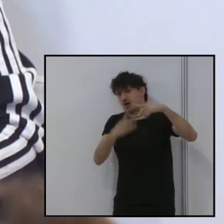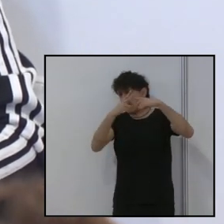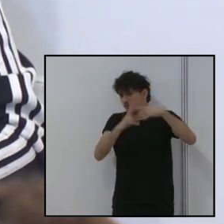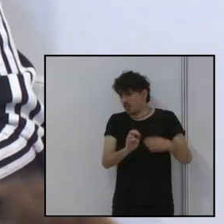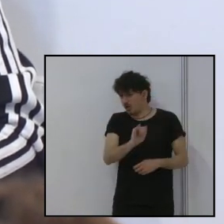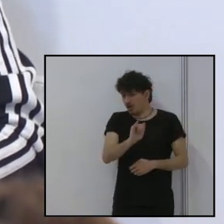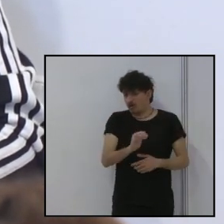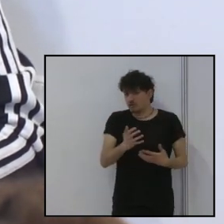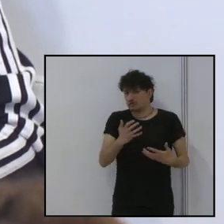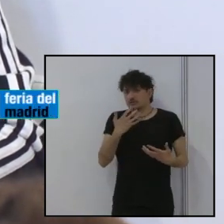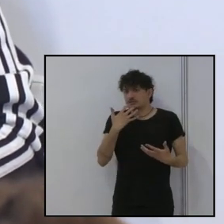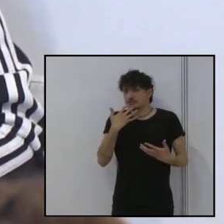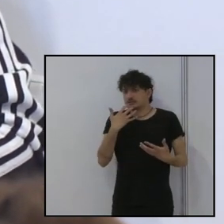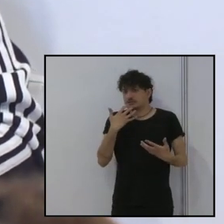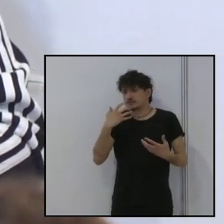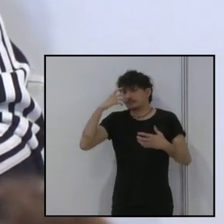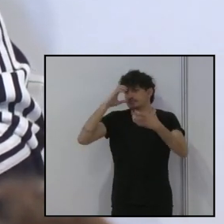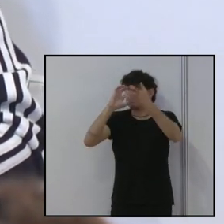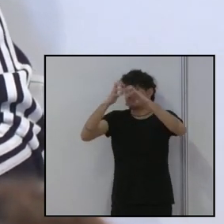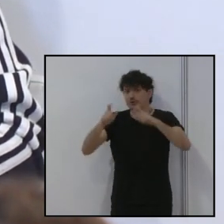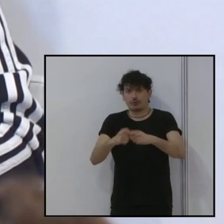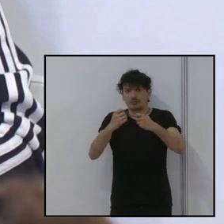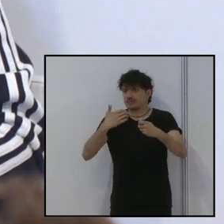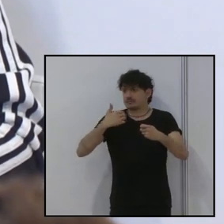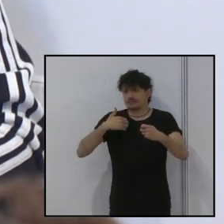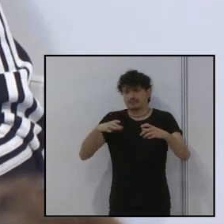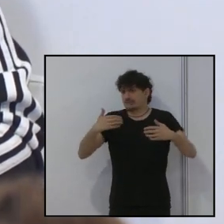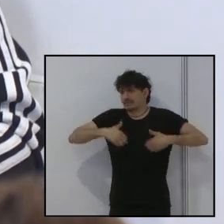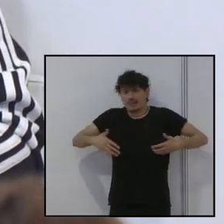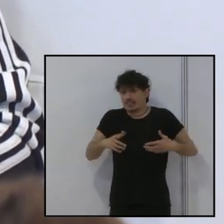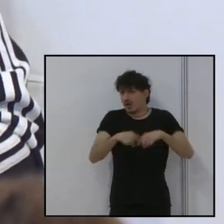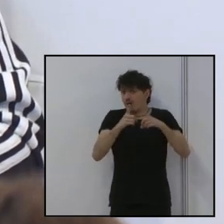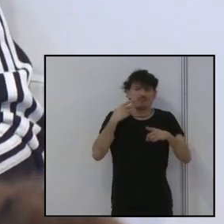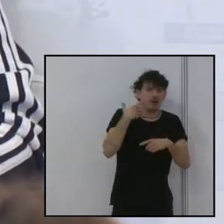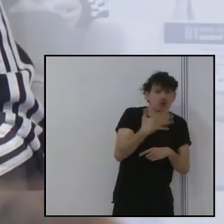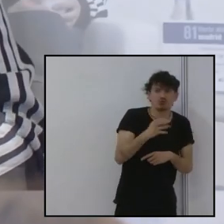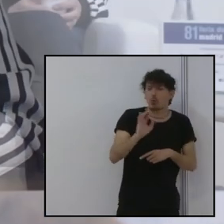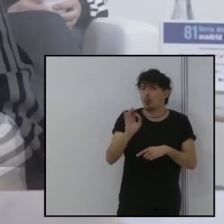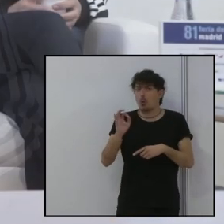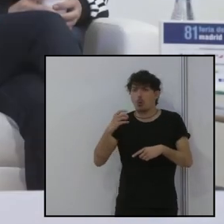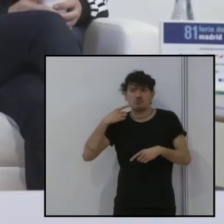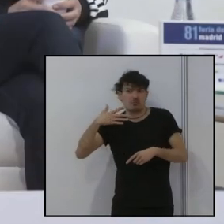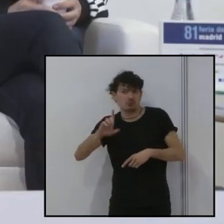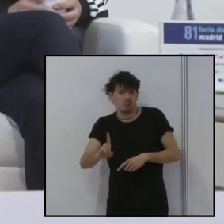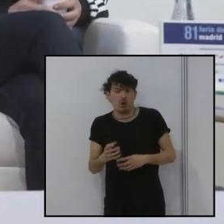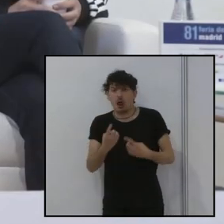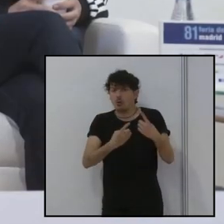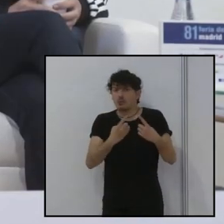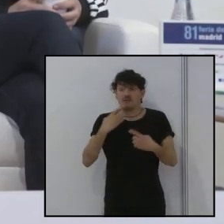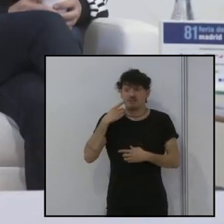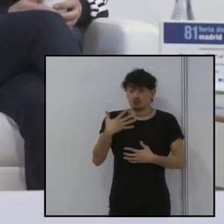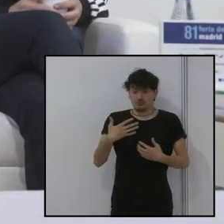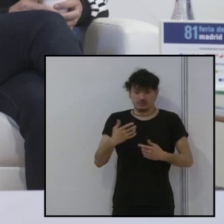No tienes ninguna. Quiero decir, cuando se rompe la cabeza, seas popular o no. De hecho, en algunos casos es peor ser